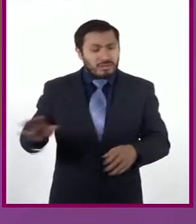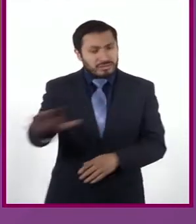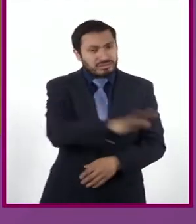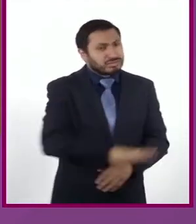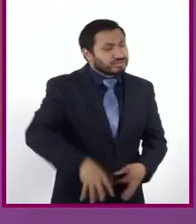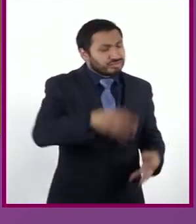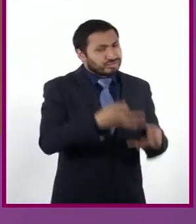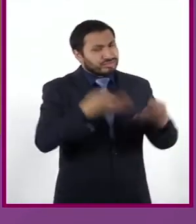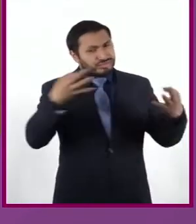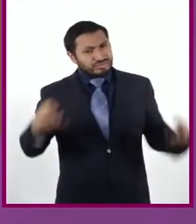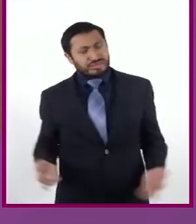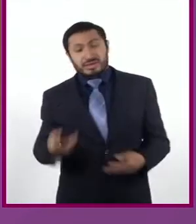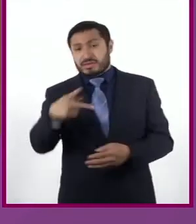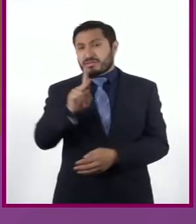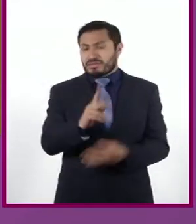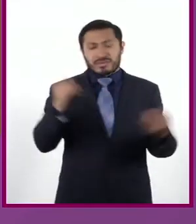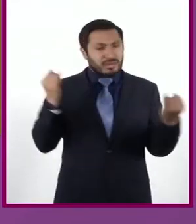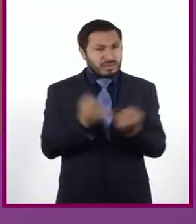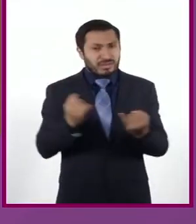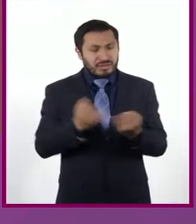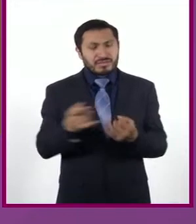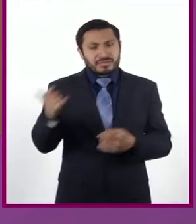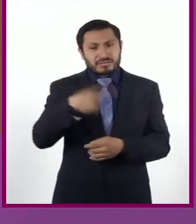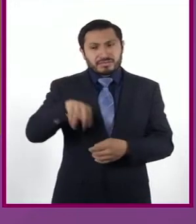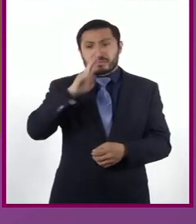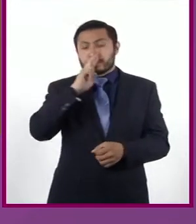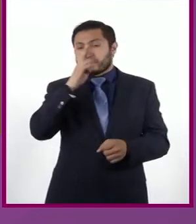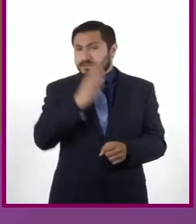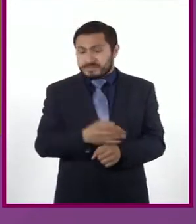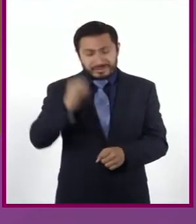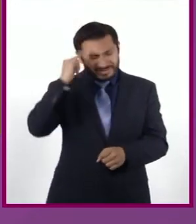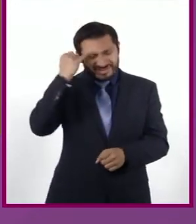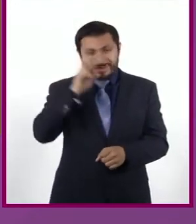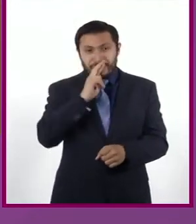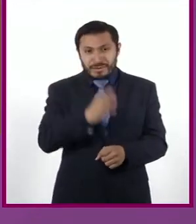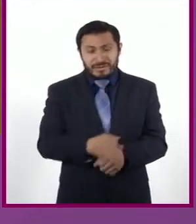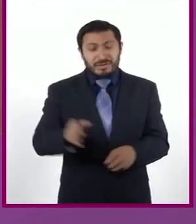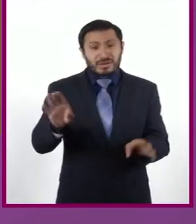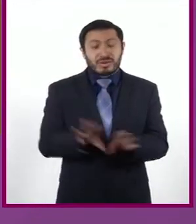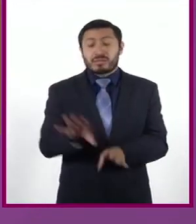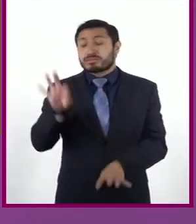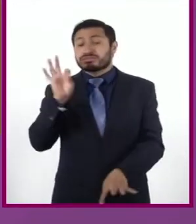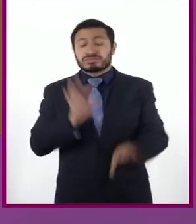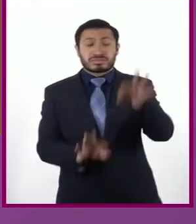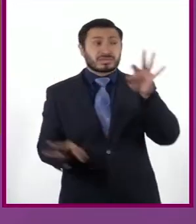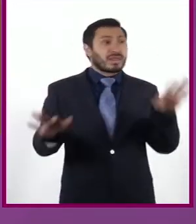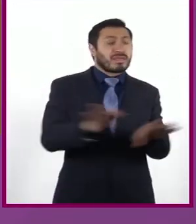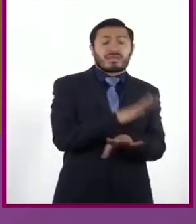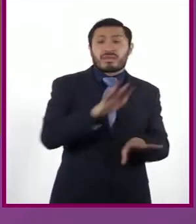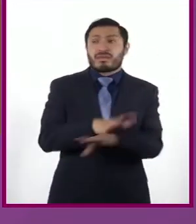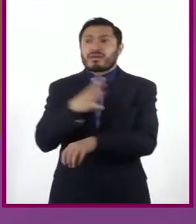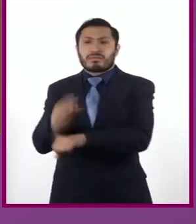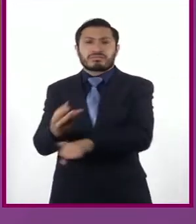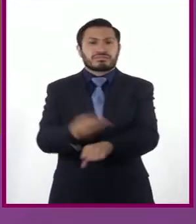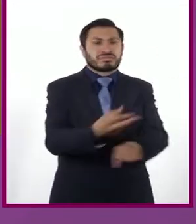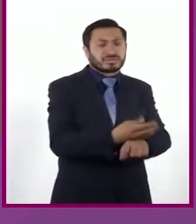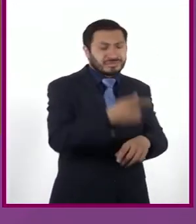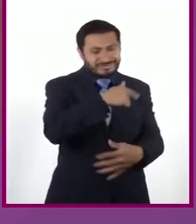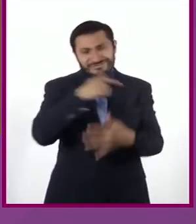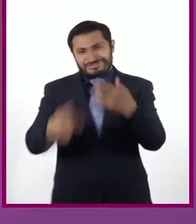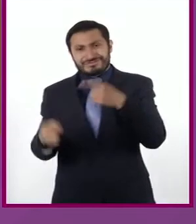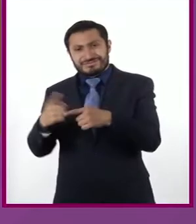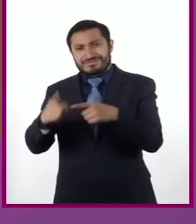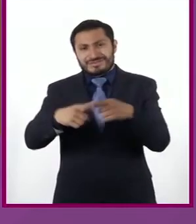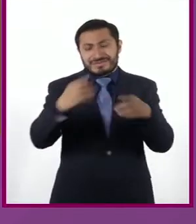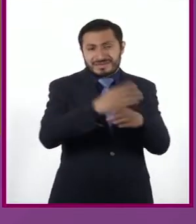cultural. Pero también son ellos quienes han hecho la selección, modificaciones y adaptaciones que han diversificado